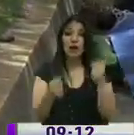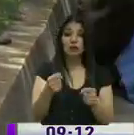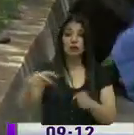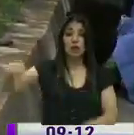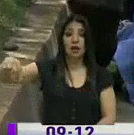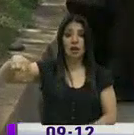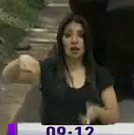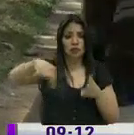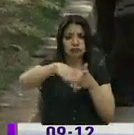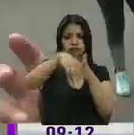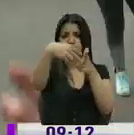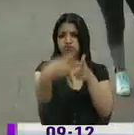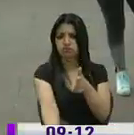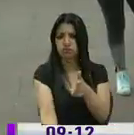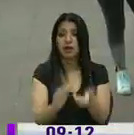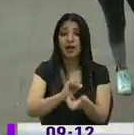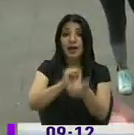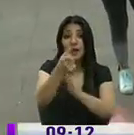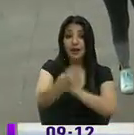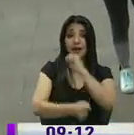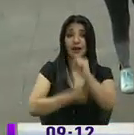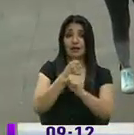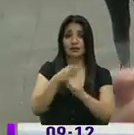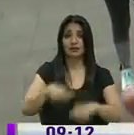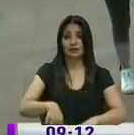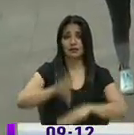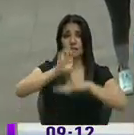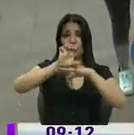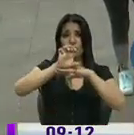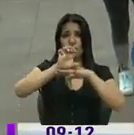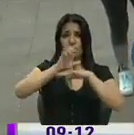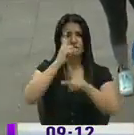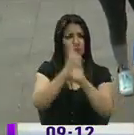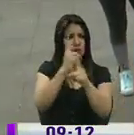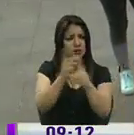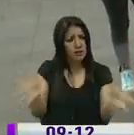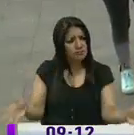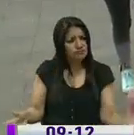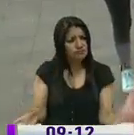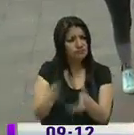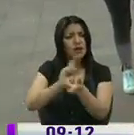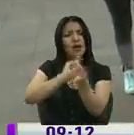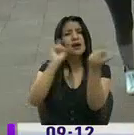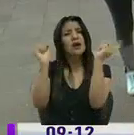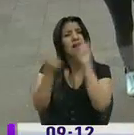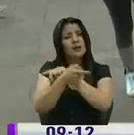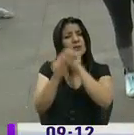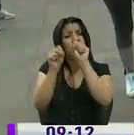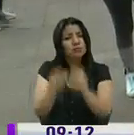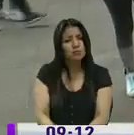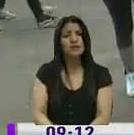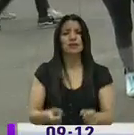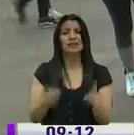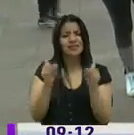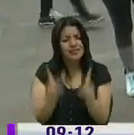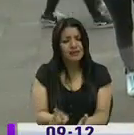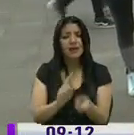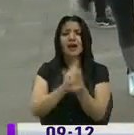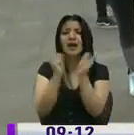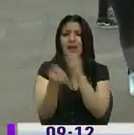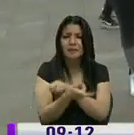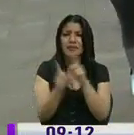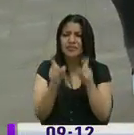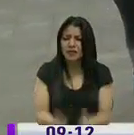año en el país y movemos a la ciudadanía para que este cambio se produzca se produzca porque de alguna manera tenemos que poder